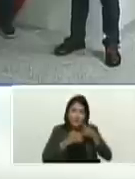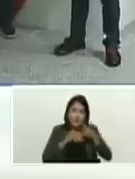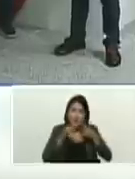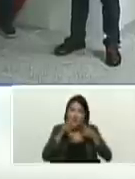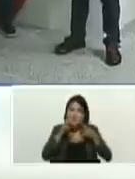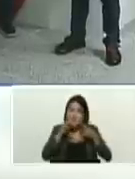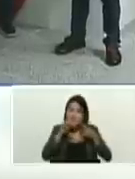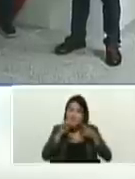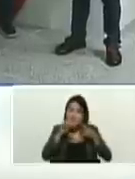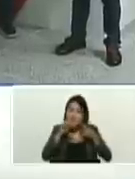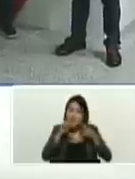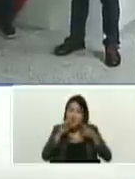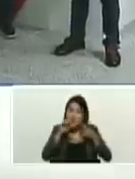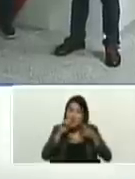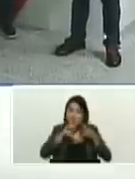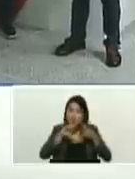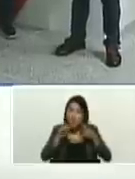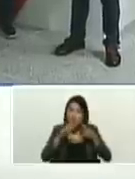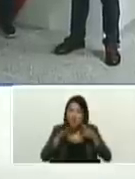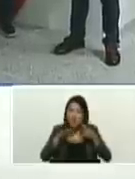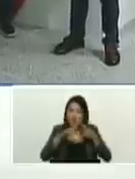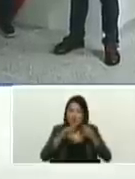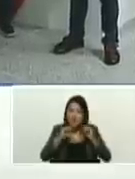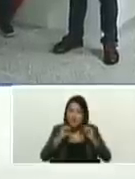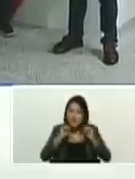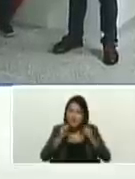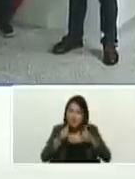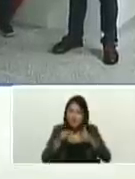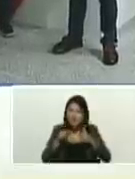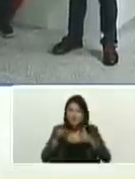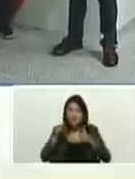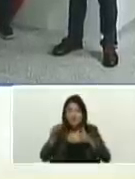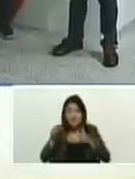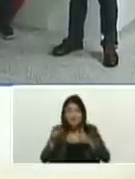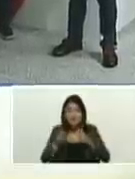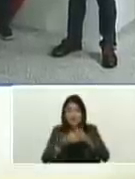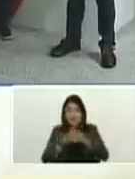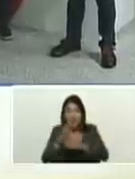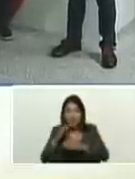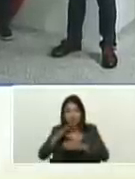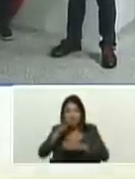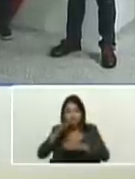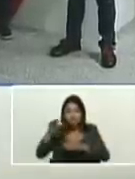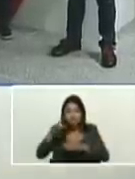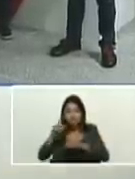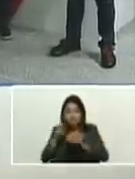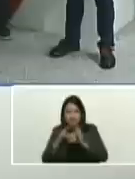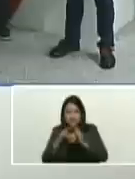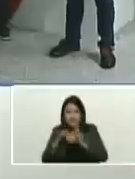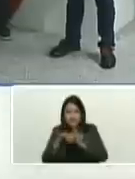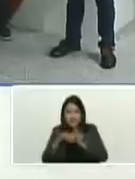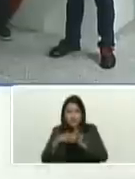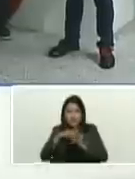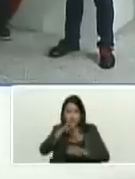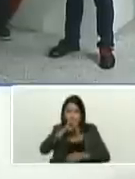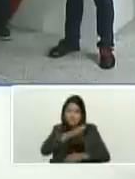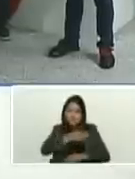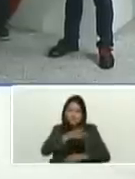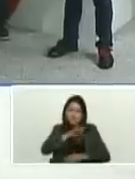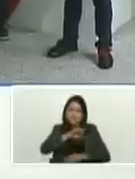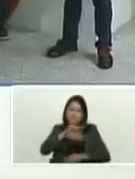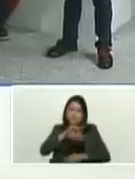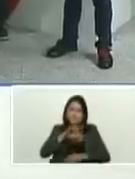montañas, Capacho Viejo, Capacho Nuevo, Rubio. Y siento un gran amor por el Táchira. Y